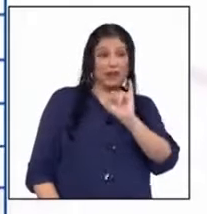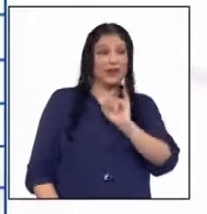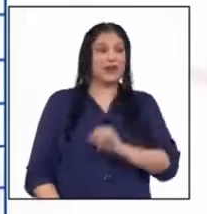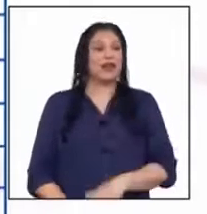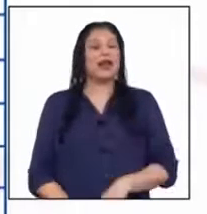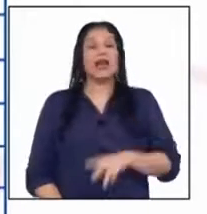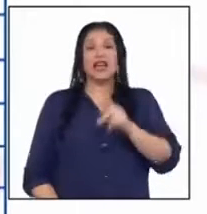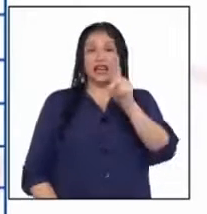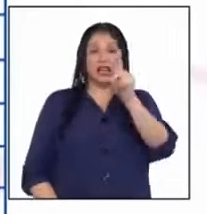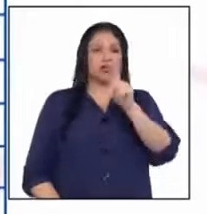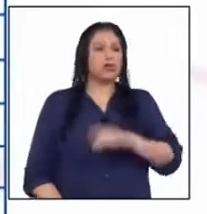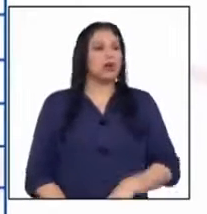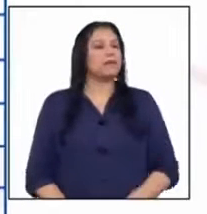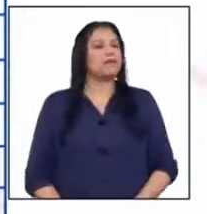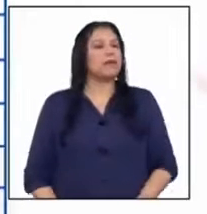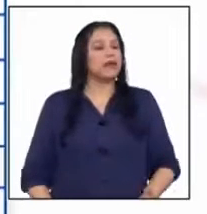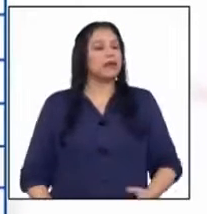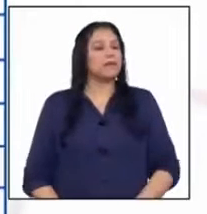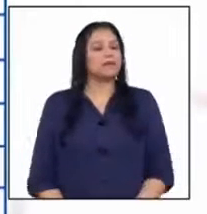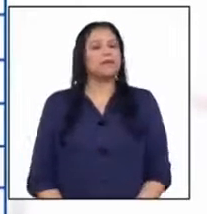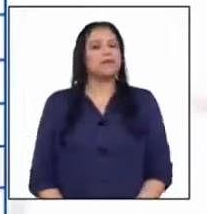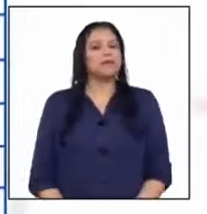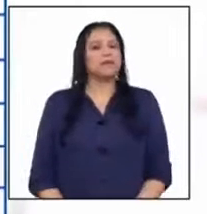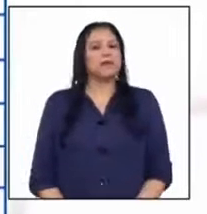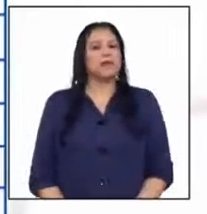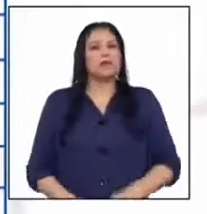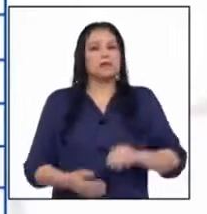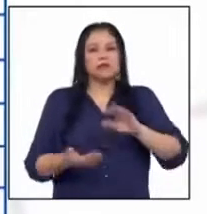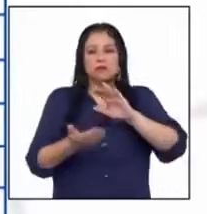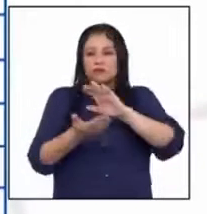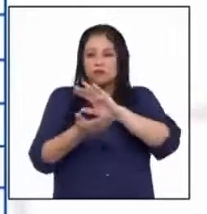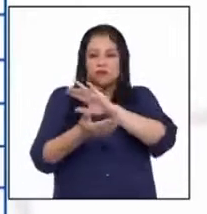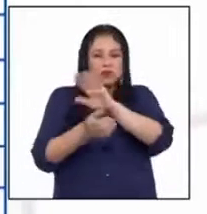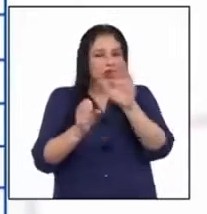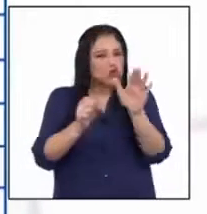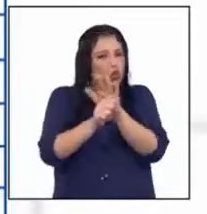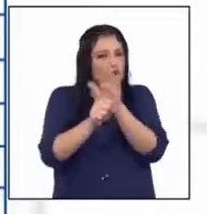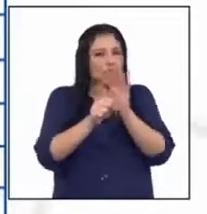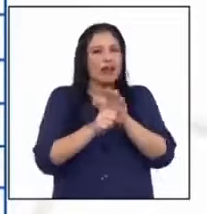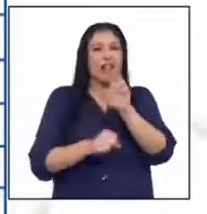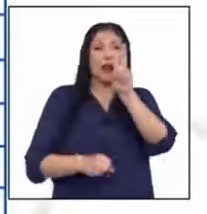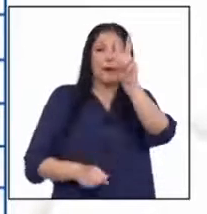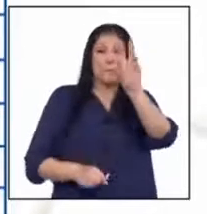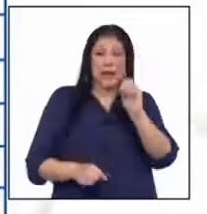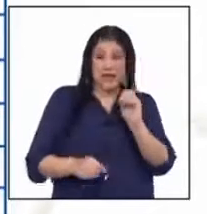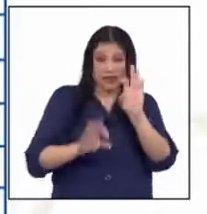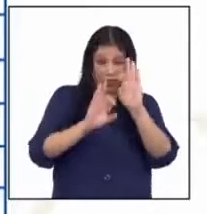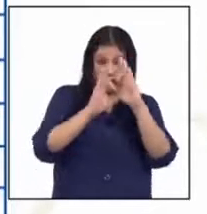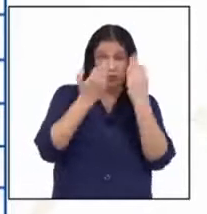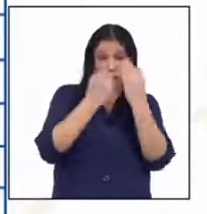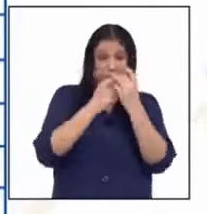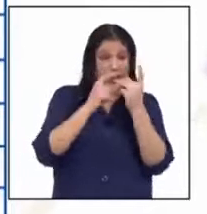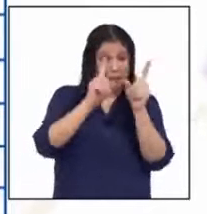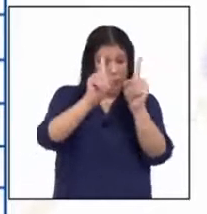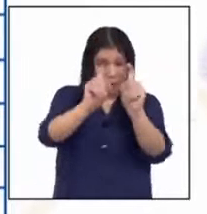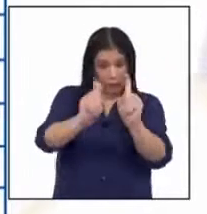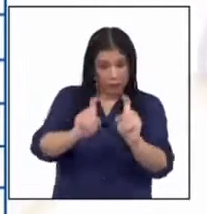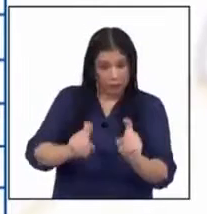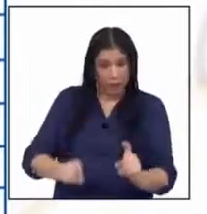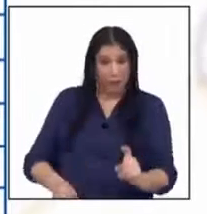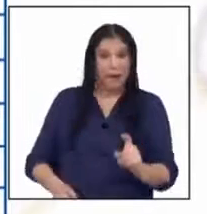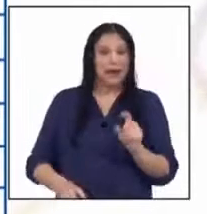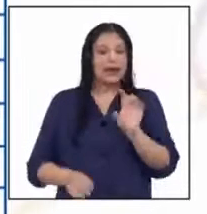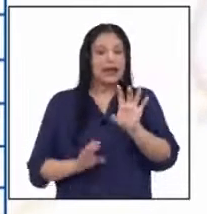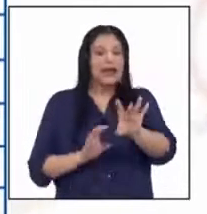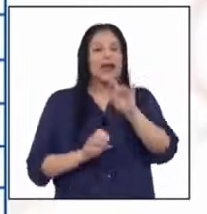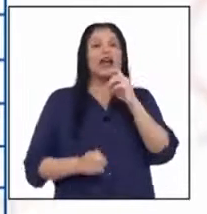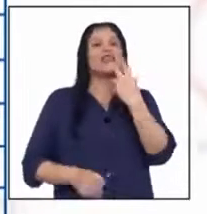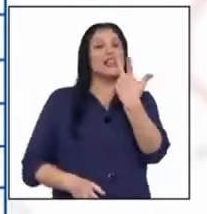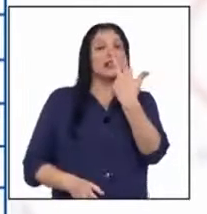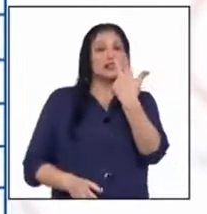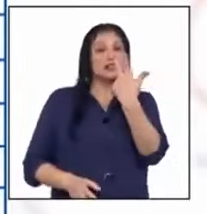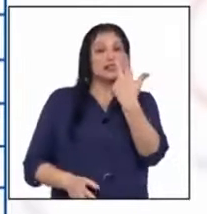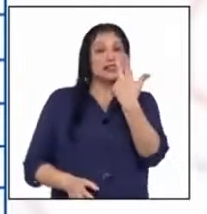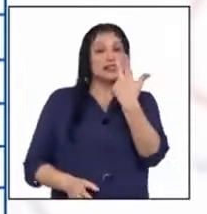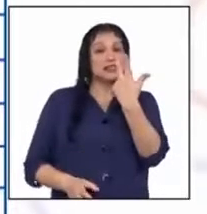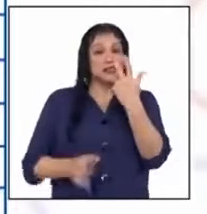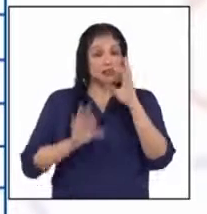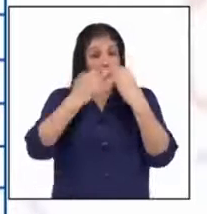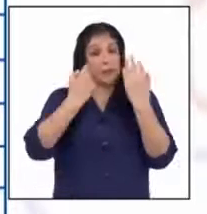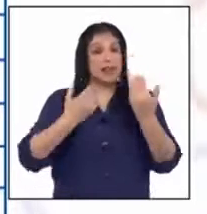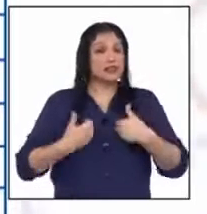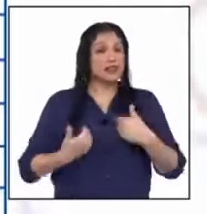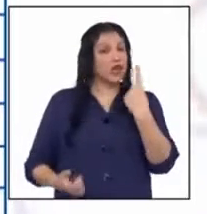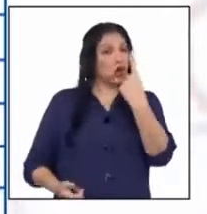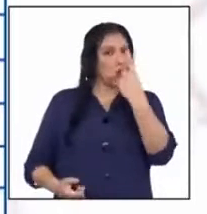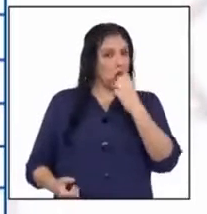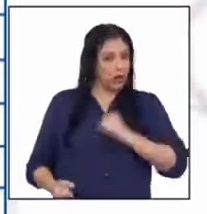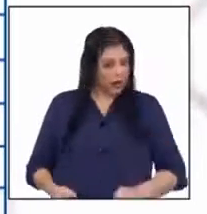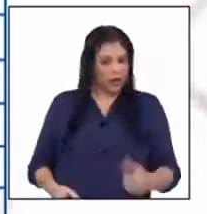quichua podemos afirmar que del total de la muestra de 20 familias encuestadas, 3 de ellas tienen un solo hijo y por otro